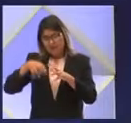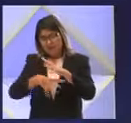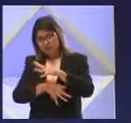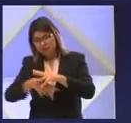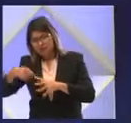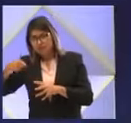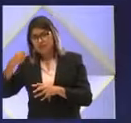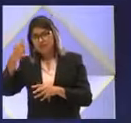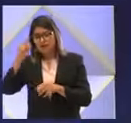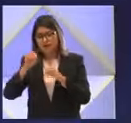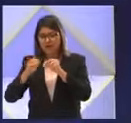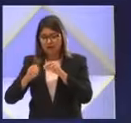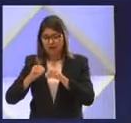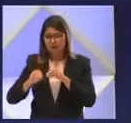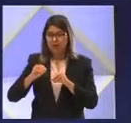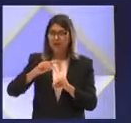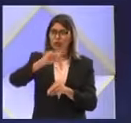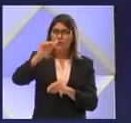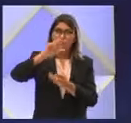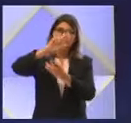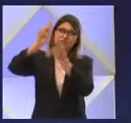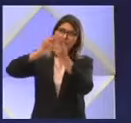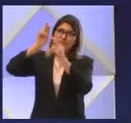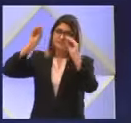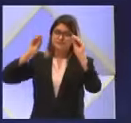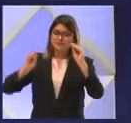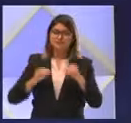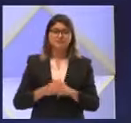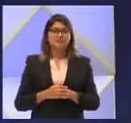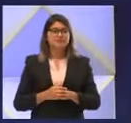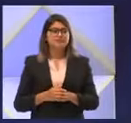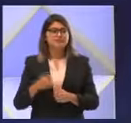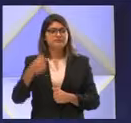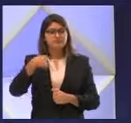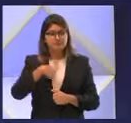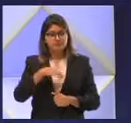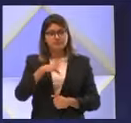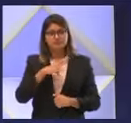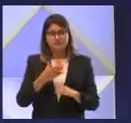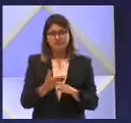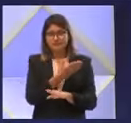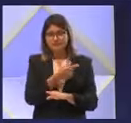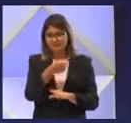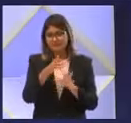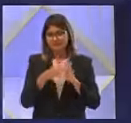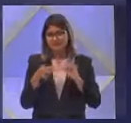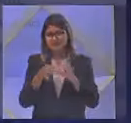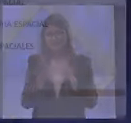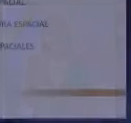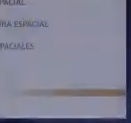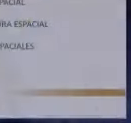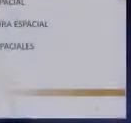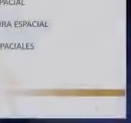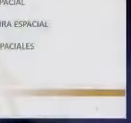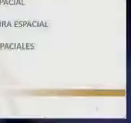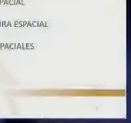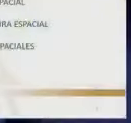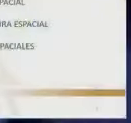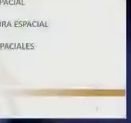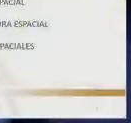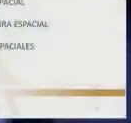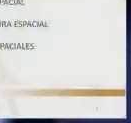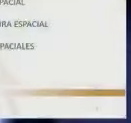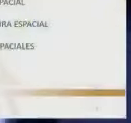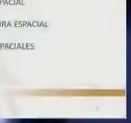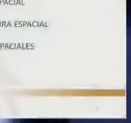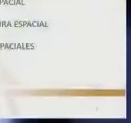lo que mencionó el ingeniero javier jiménez espriú en su flamante presentación tecnología infraestructura y habilidades